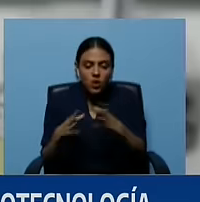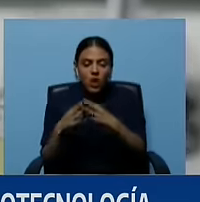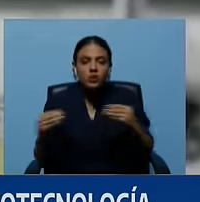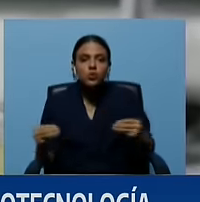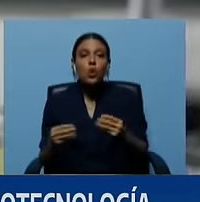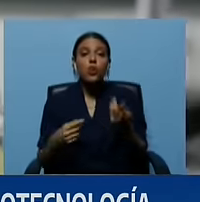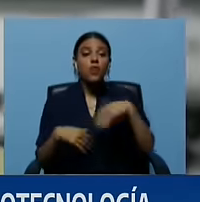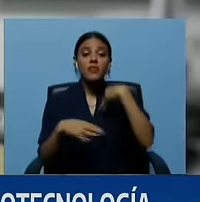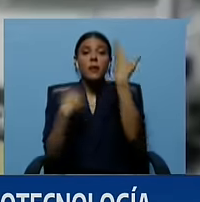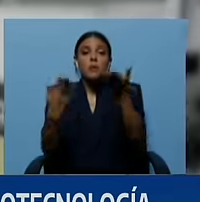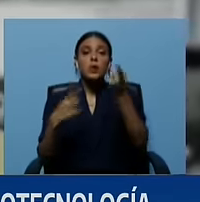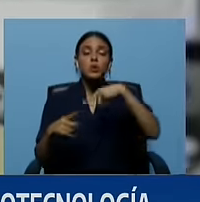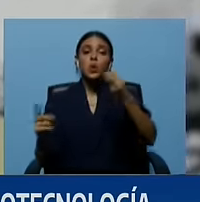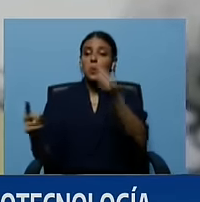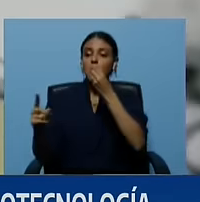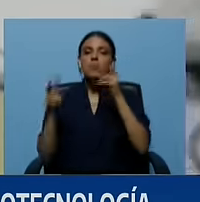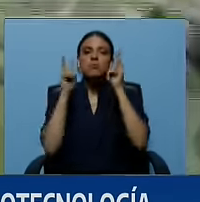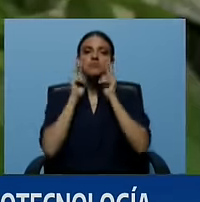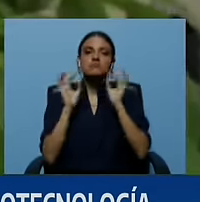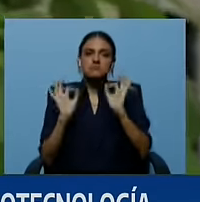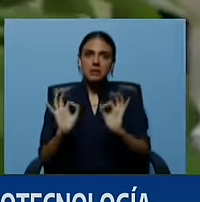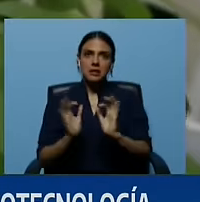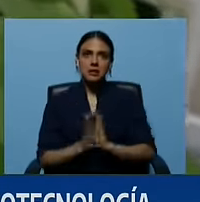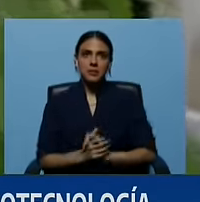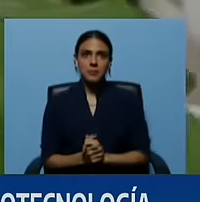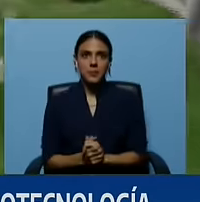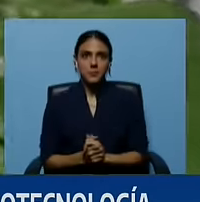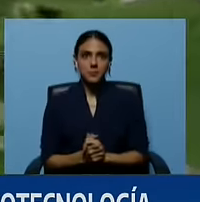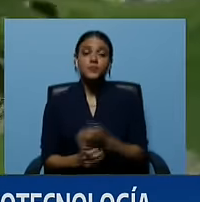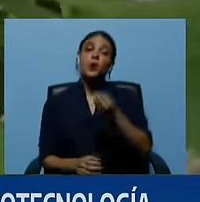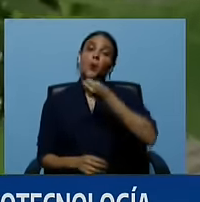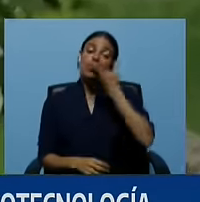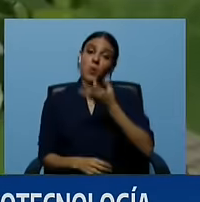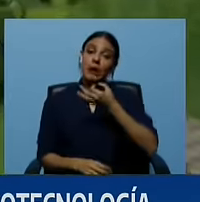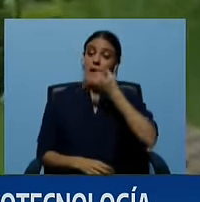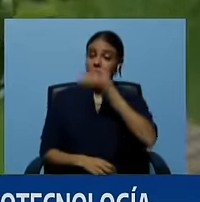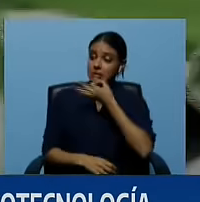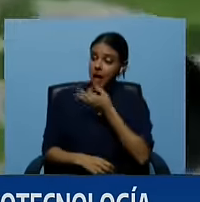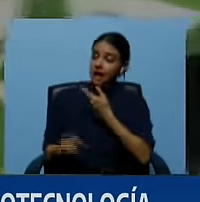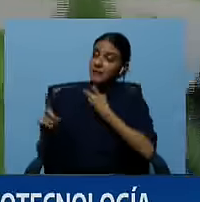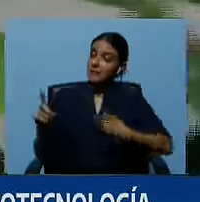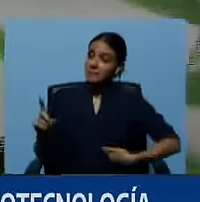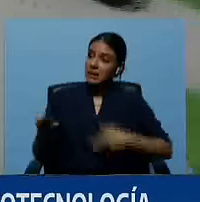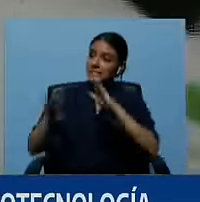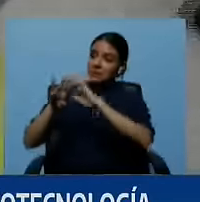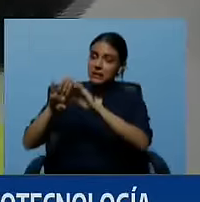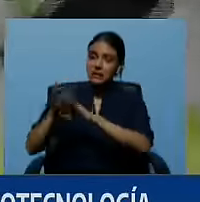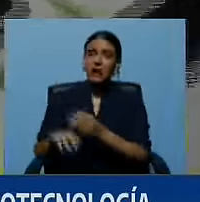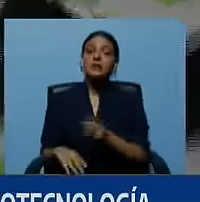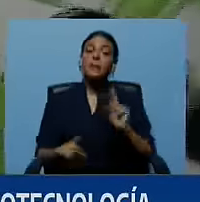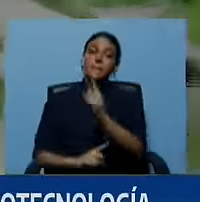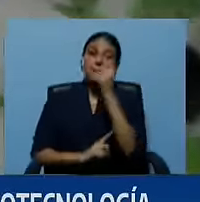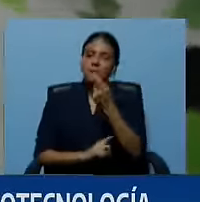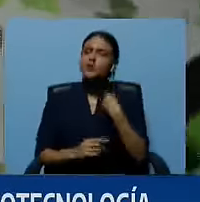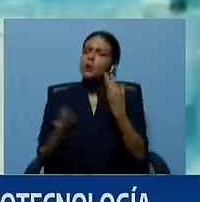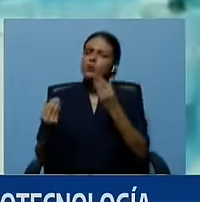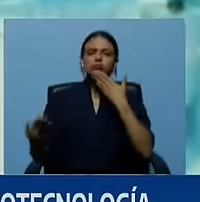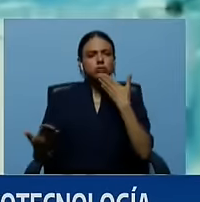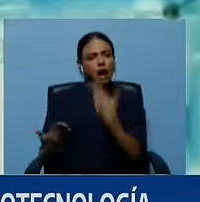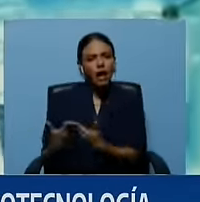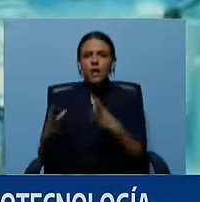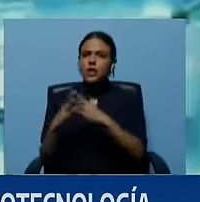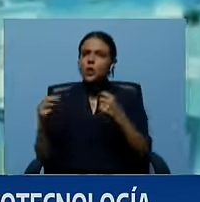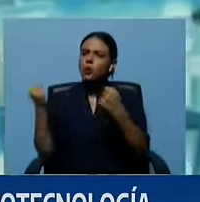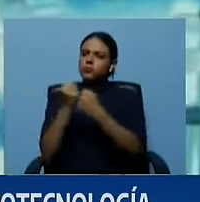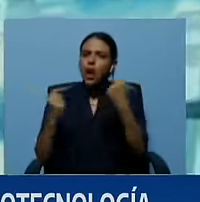rodea. Adelante, Daniel. Muy buenas tardes, señor presidente. Primeramente, agradecerle por el